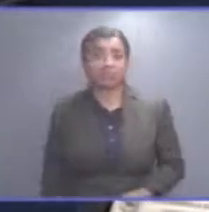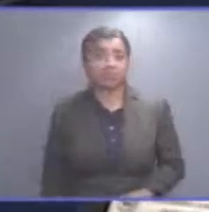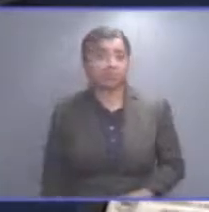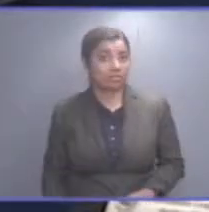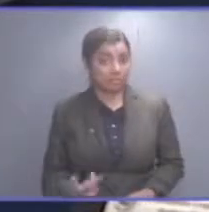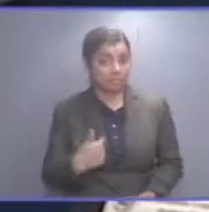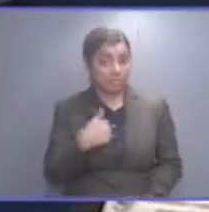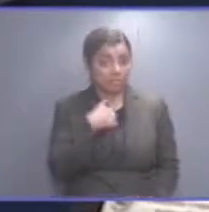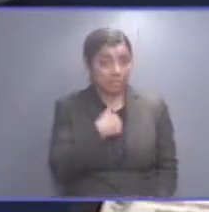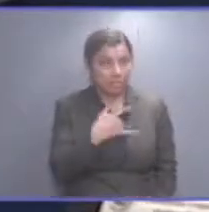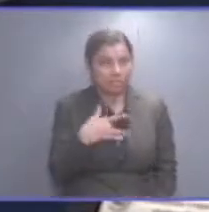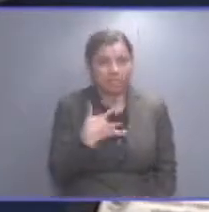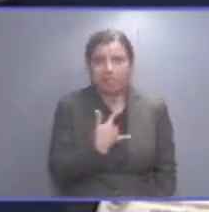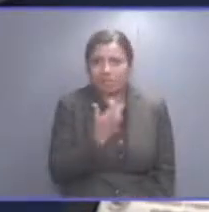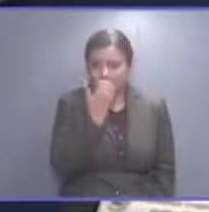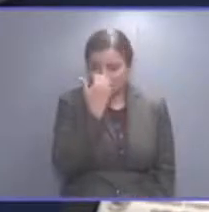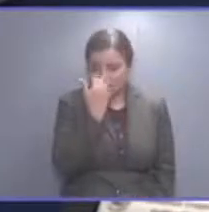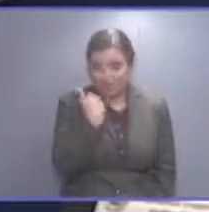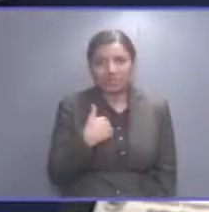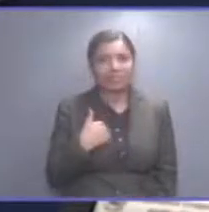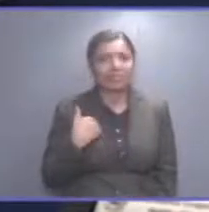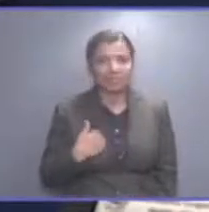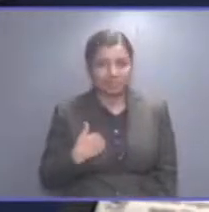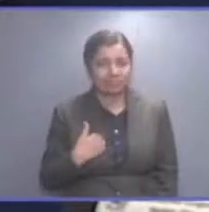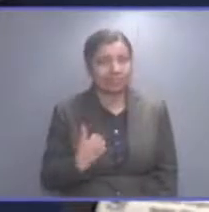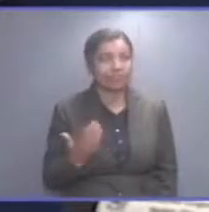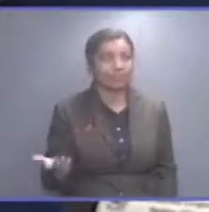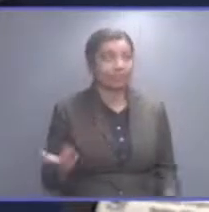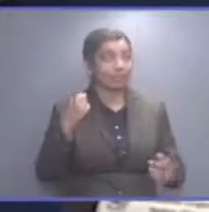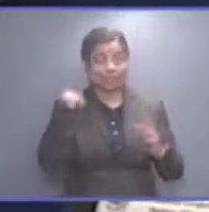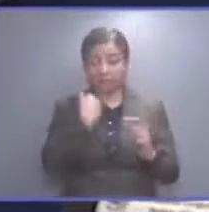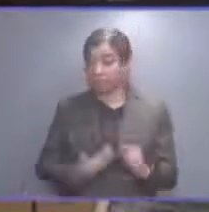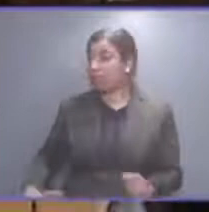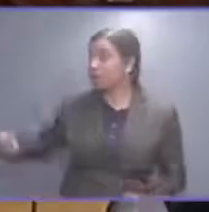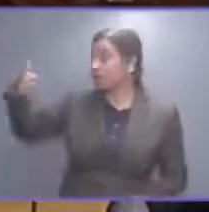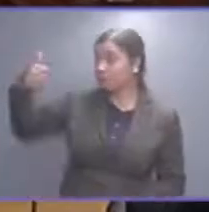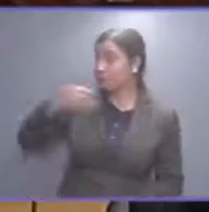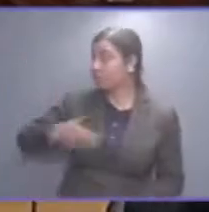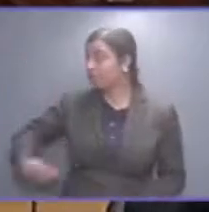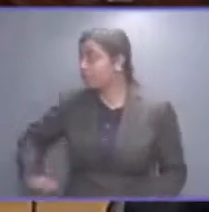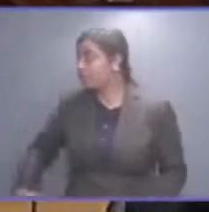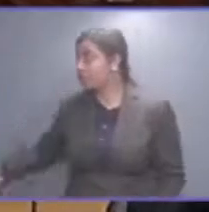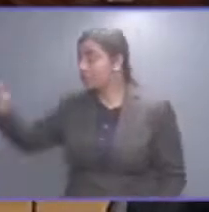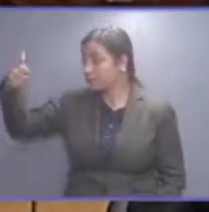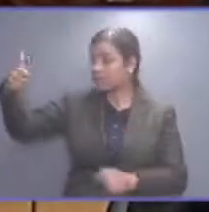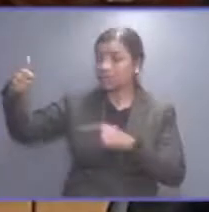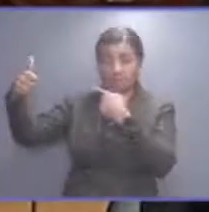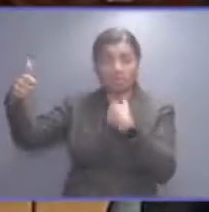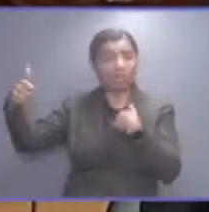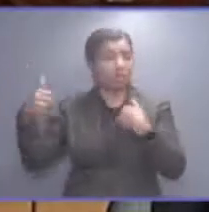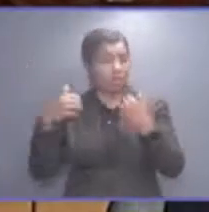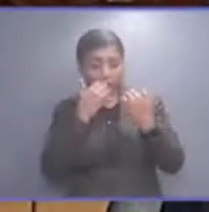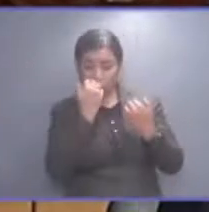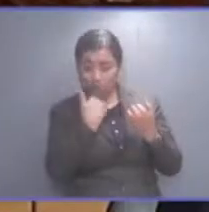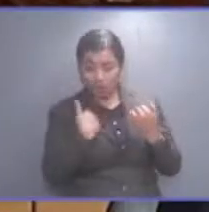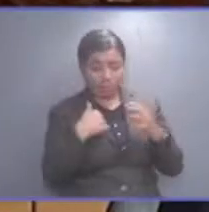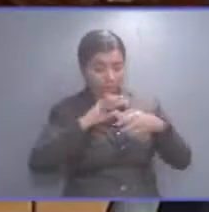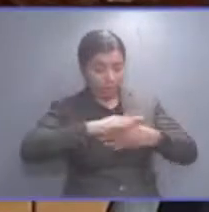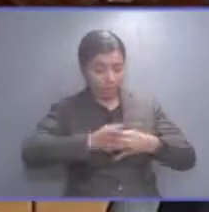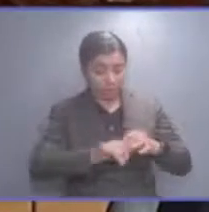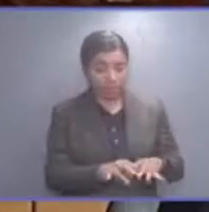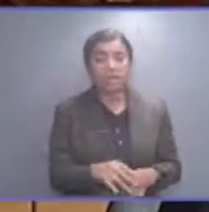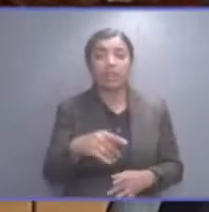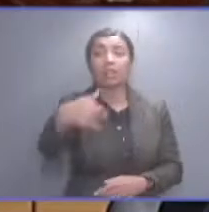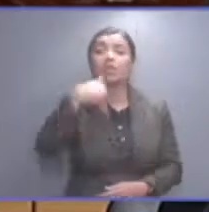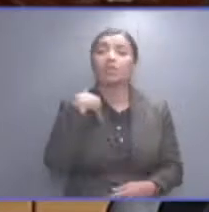Yo me siento orgullosa del actuar del presidente. Yo me siento orgullosa de estas computadoras. Yo me siento orgullosa de